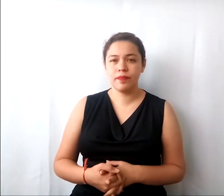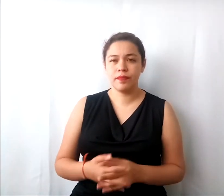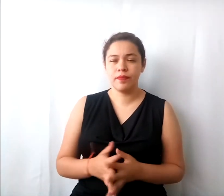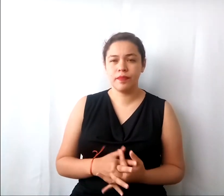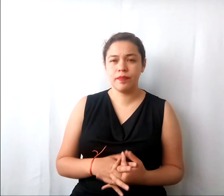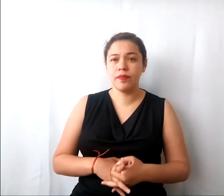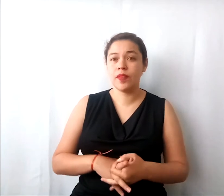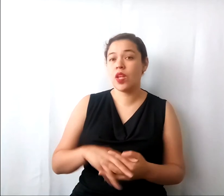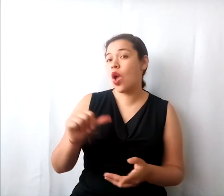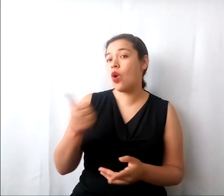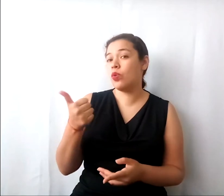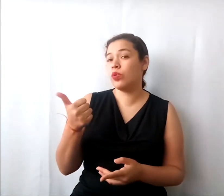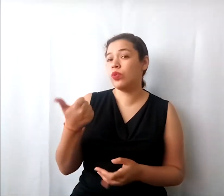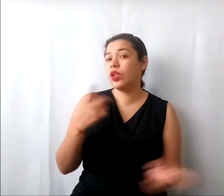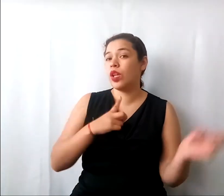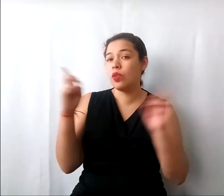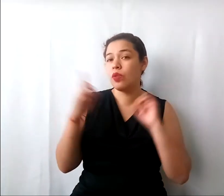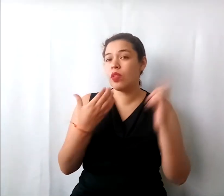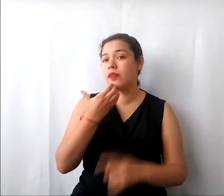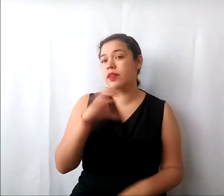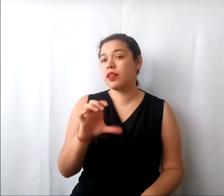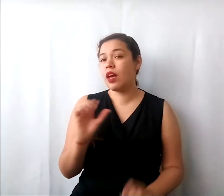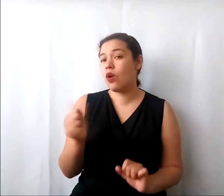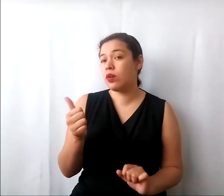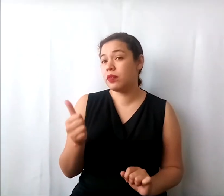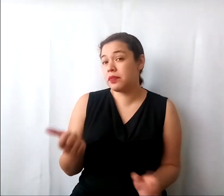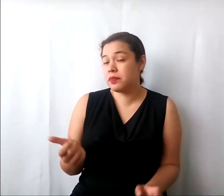¿Alguna otra duda o comentario?